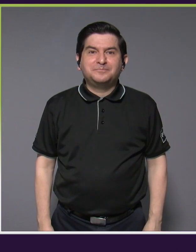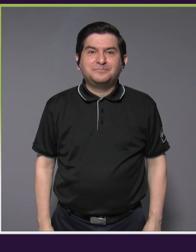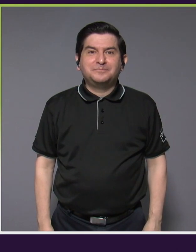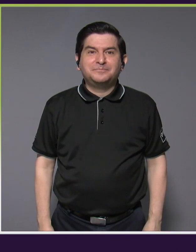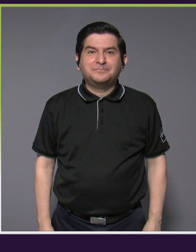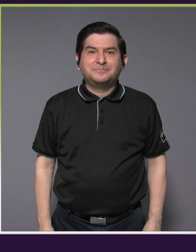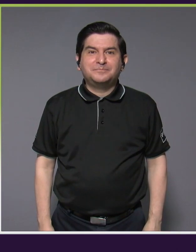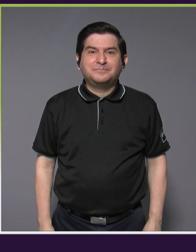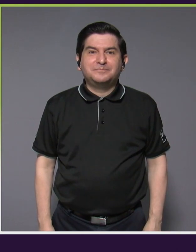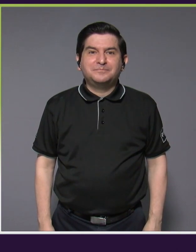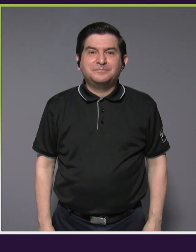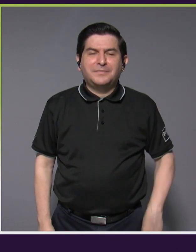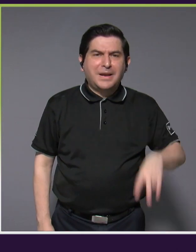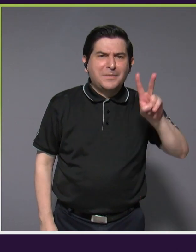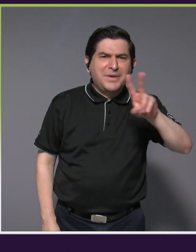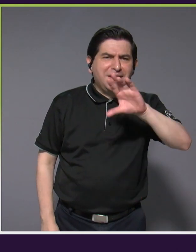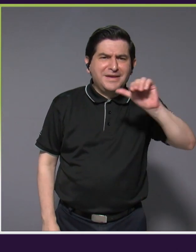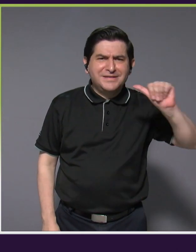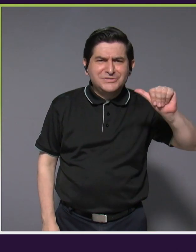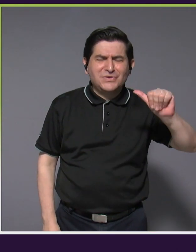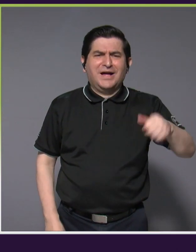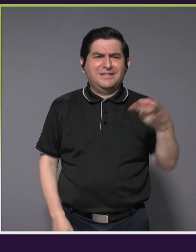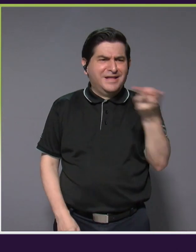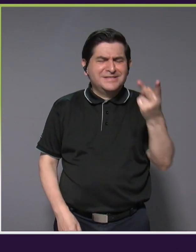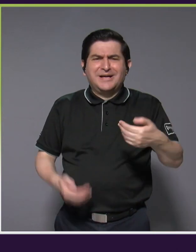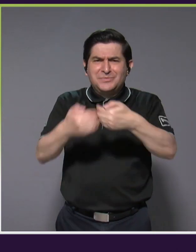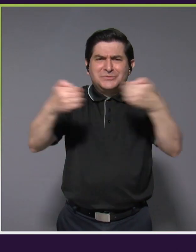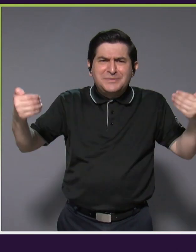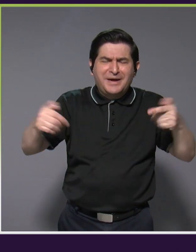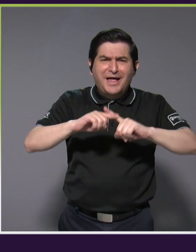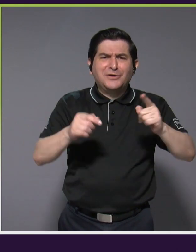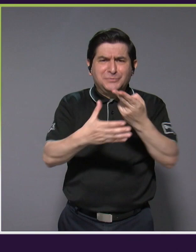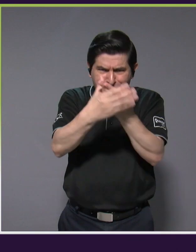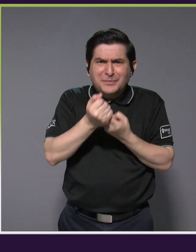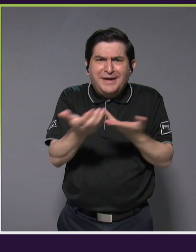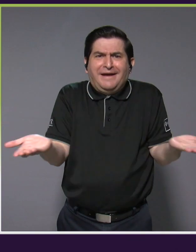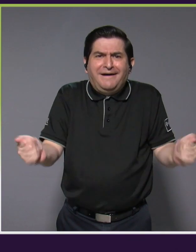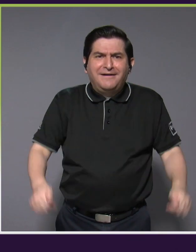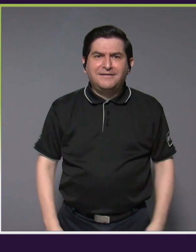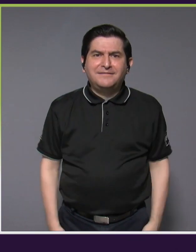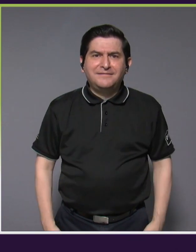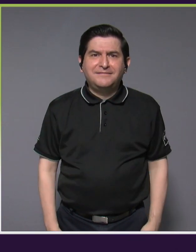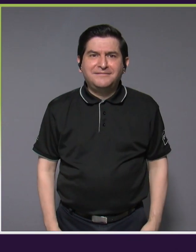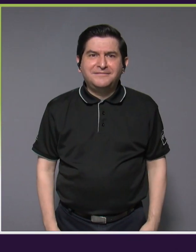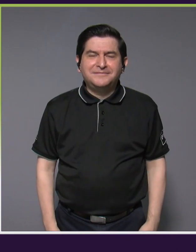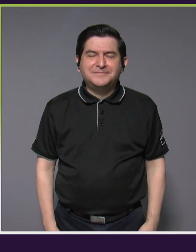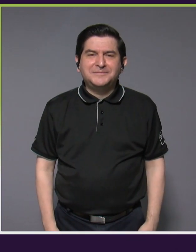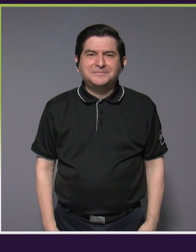Vinicio y Andrea son una pareja, están separados. Lo maté, lo maté.